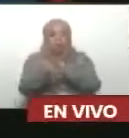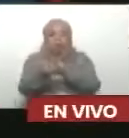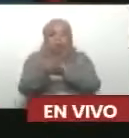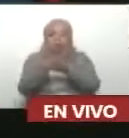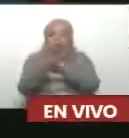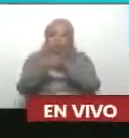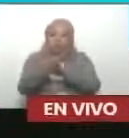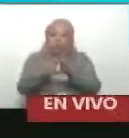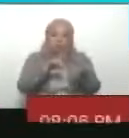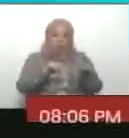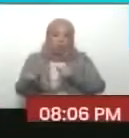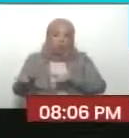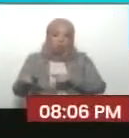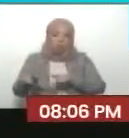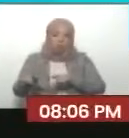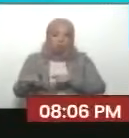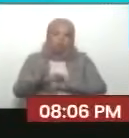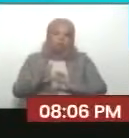Miren,